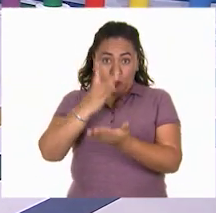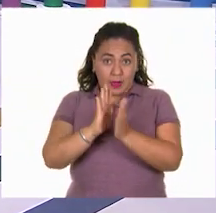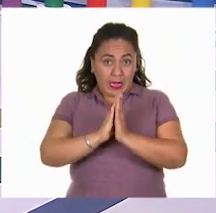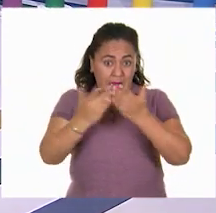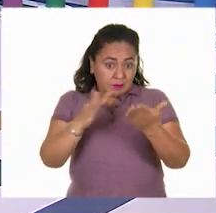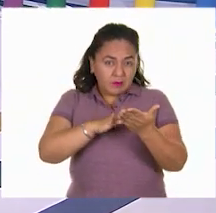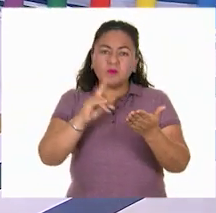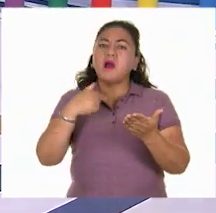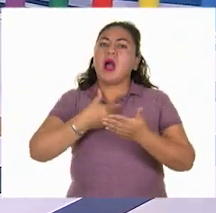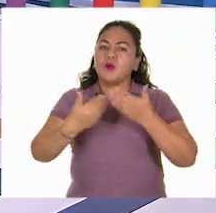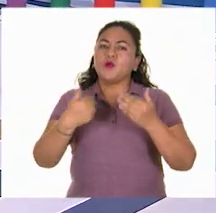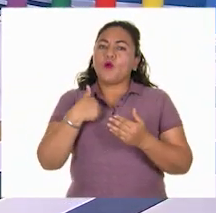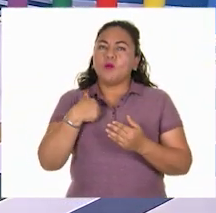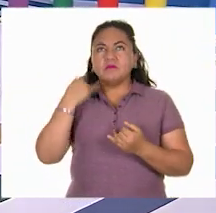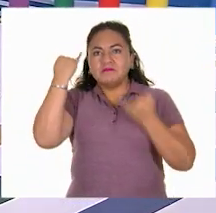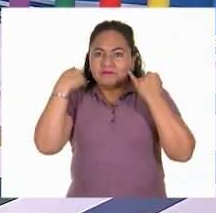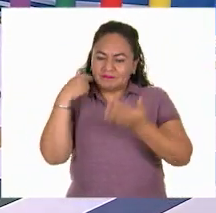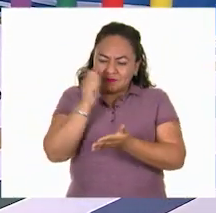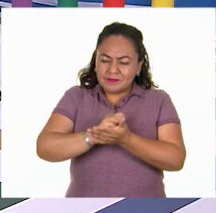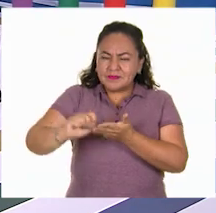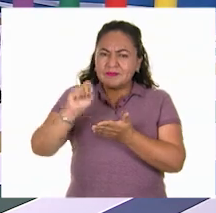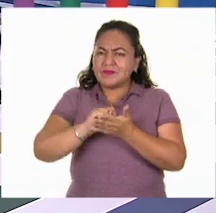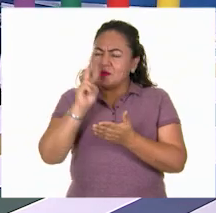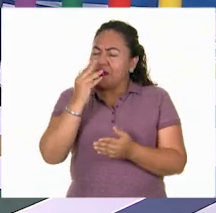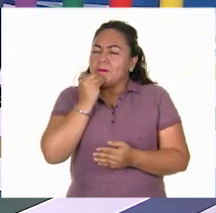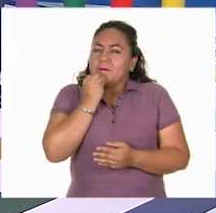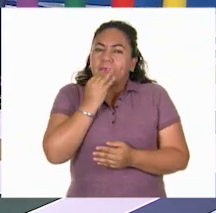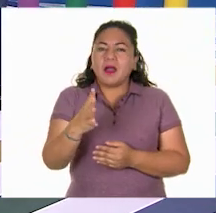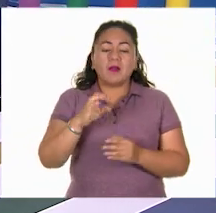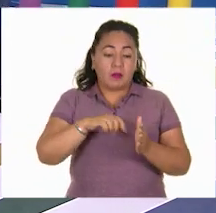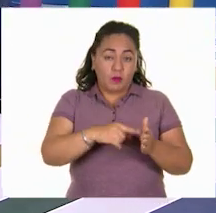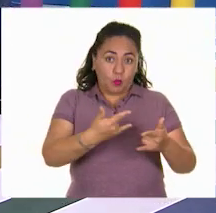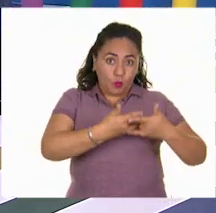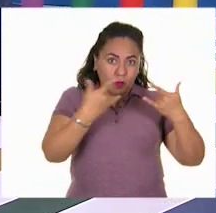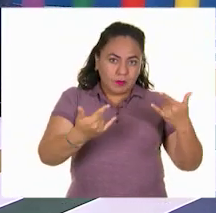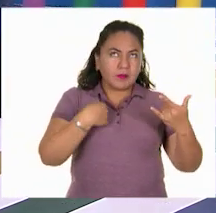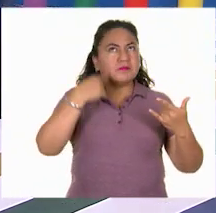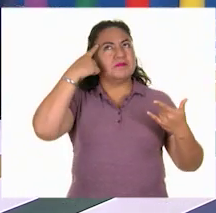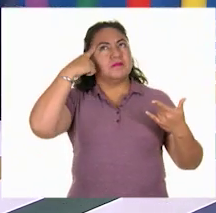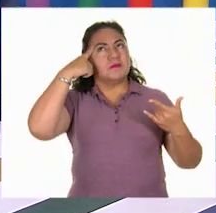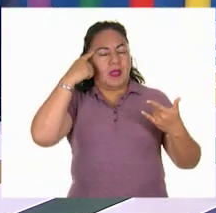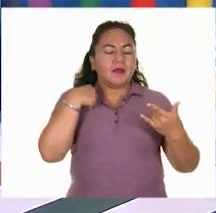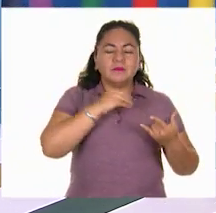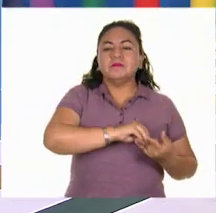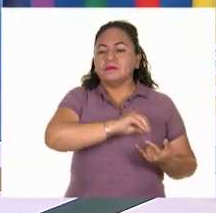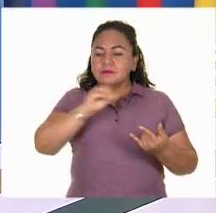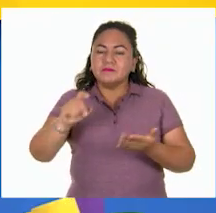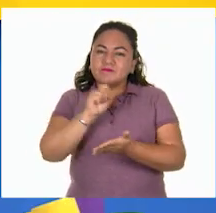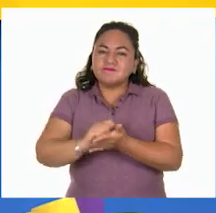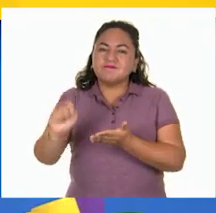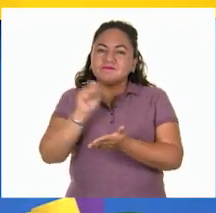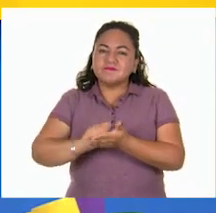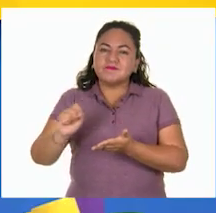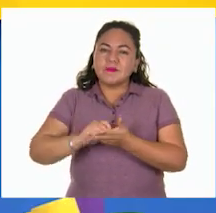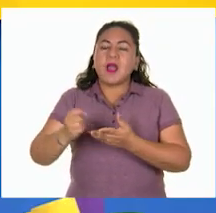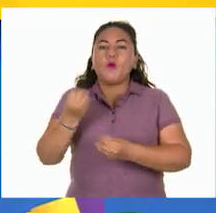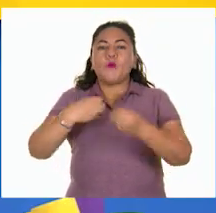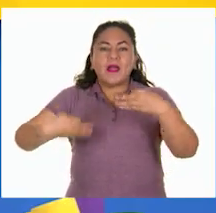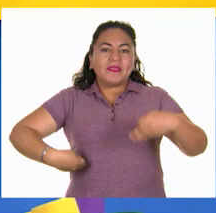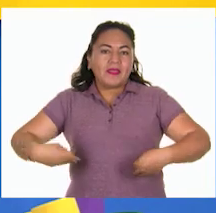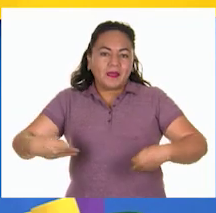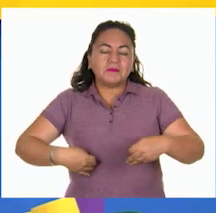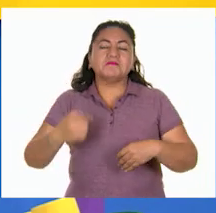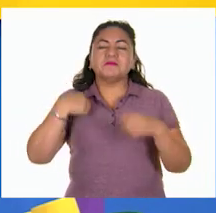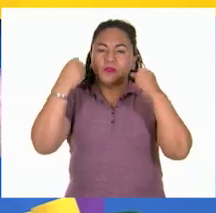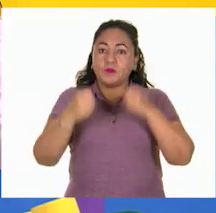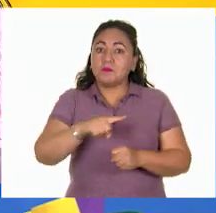sino como autora, y hacer cosas tan fascinantes como adaptar un cuento a obra de teatro. Y estoy segura de que a nuestros estudiantes en